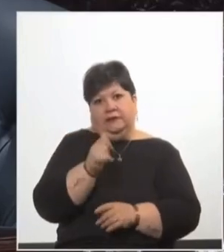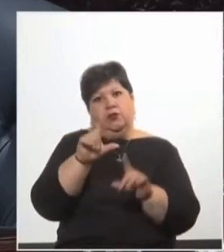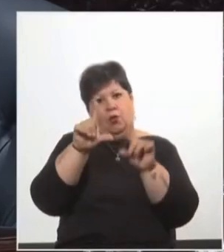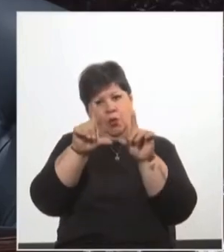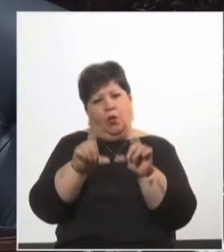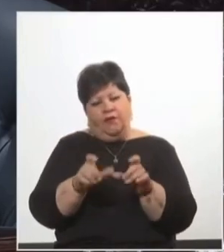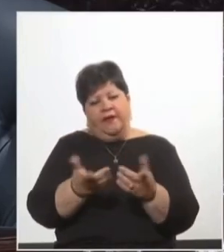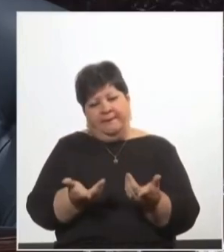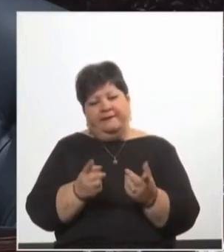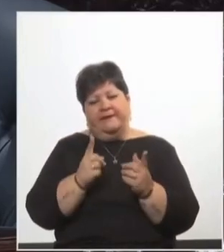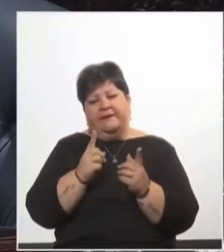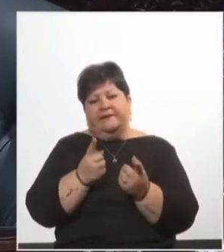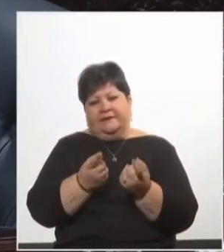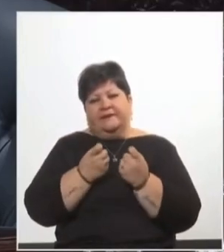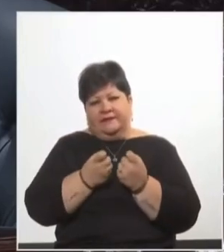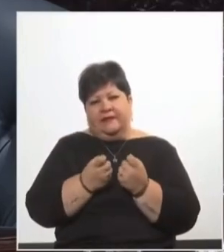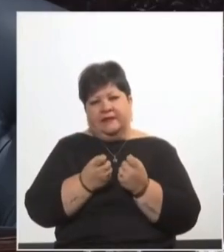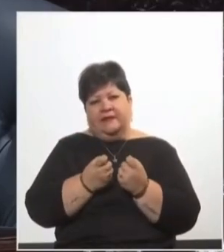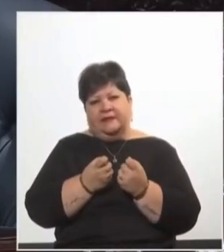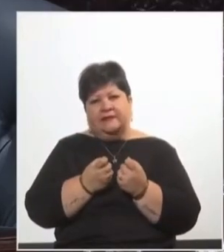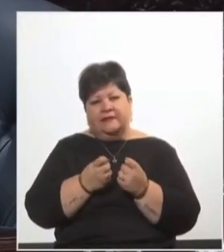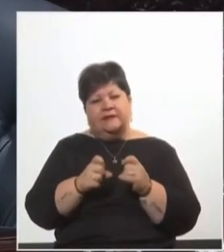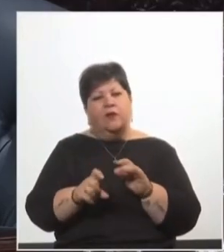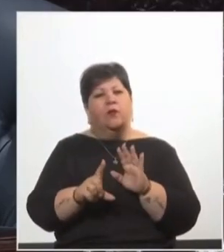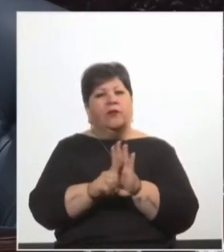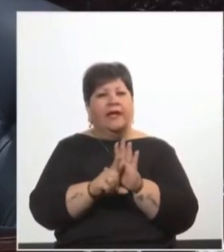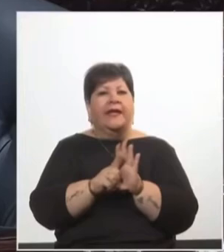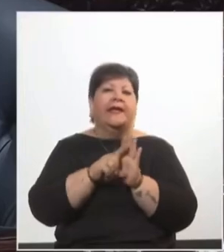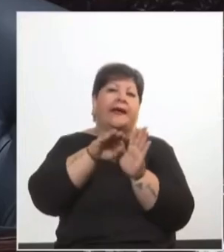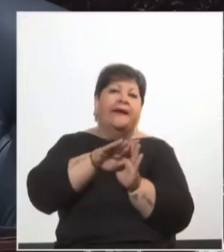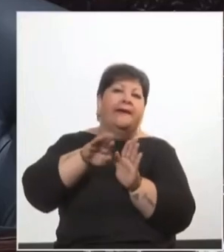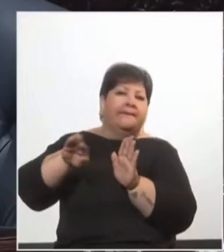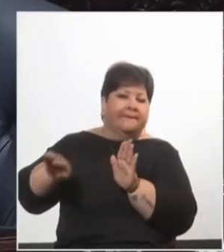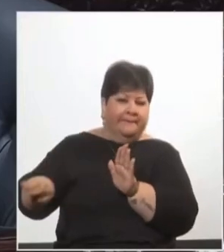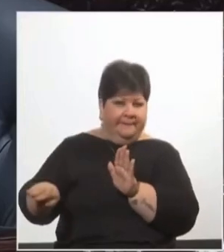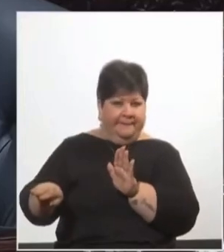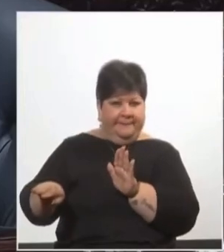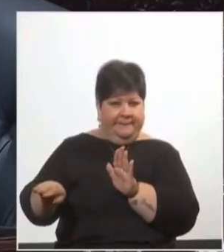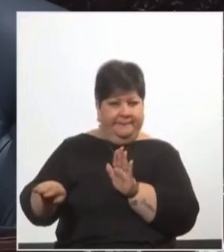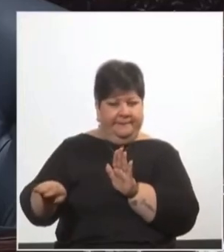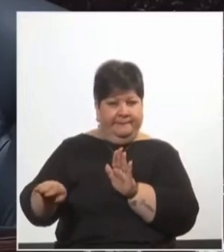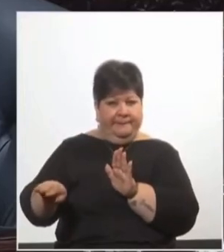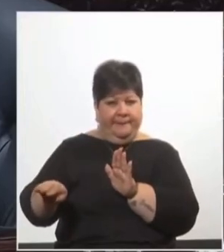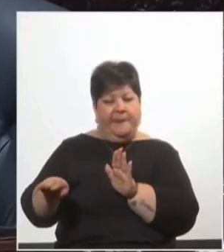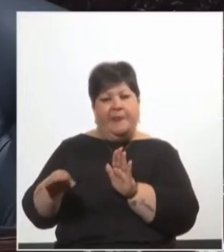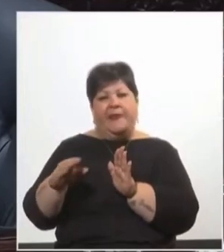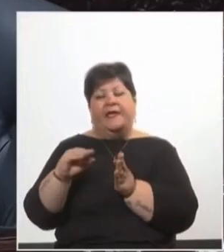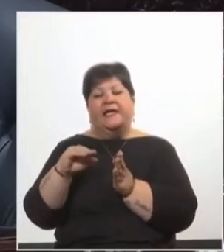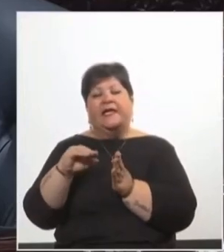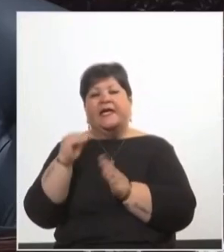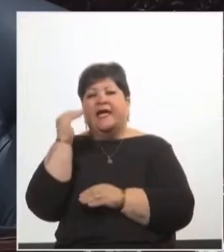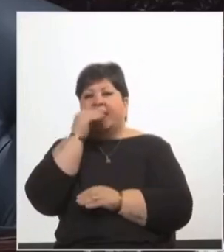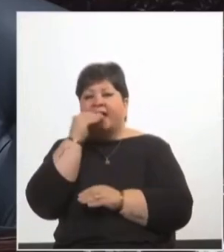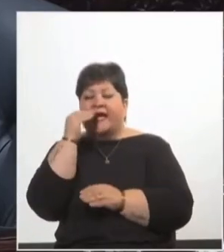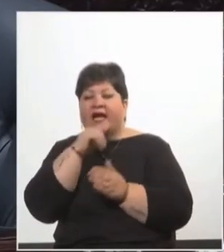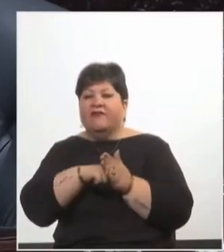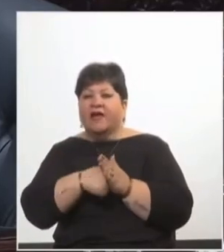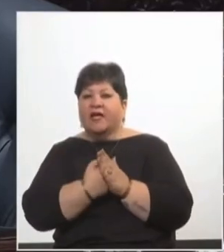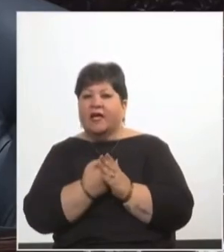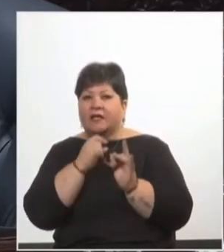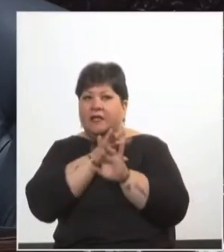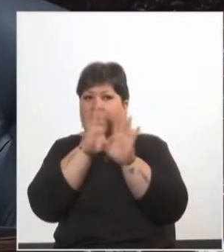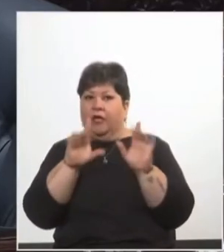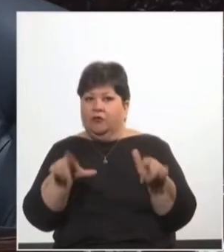necesario actuar en el marco de una ley aparte. En la caja bancaria no es tan claro,